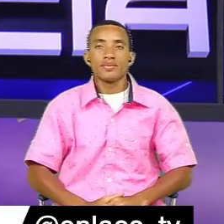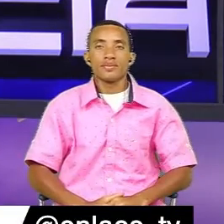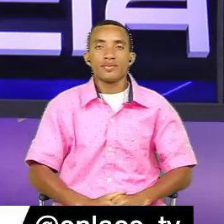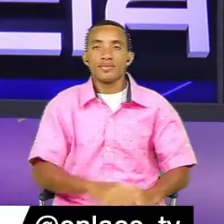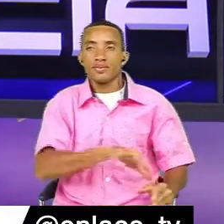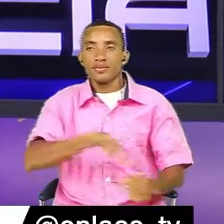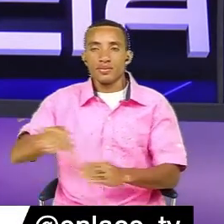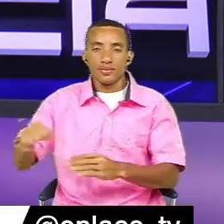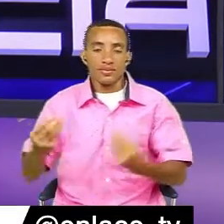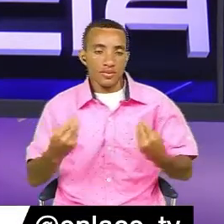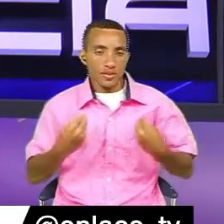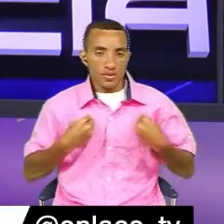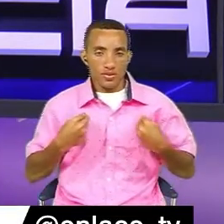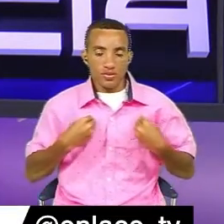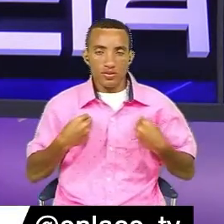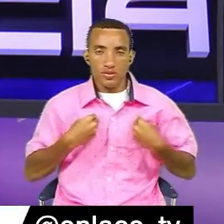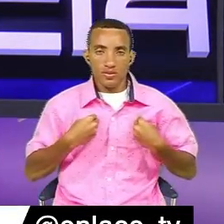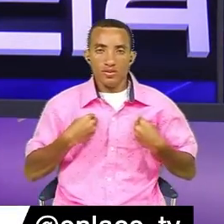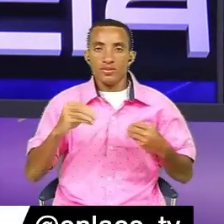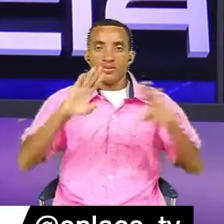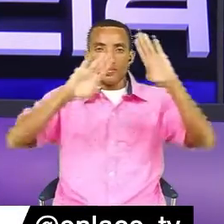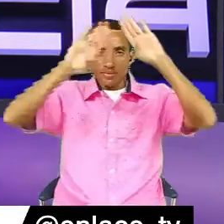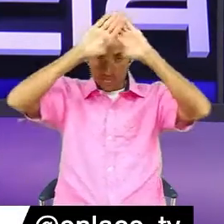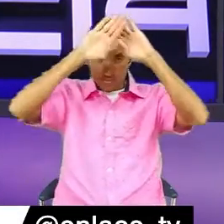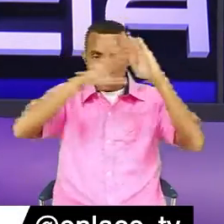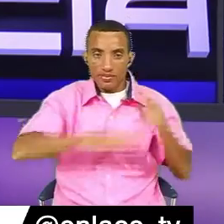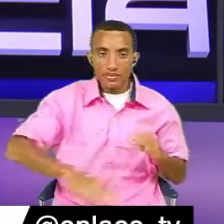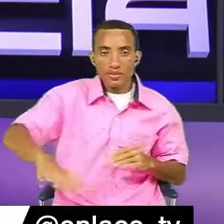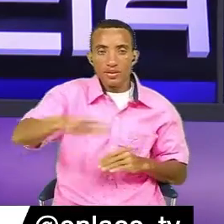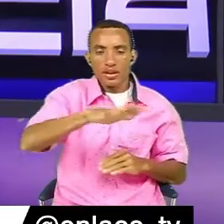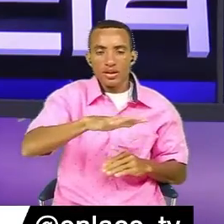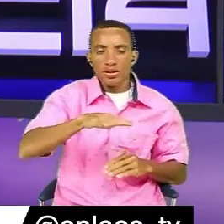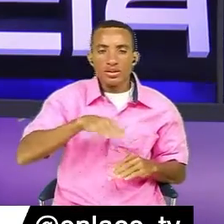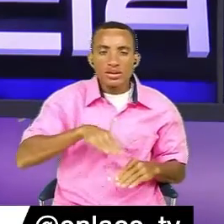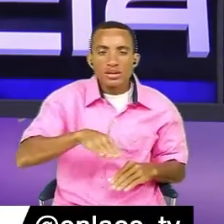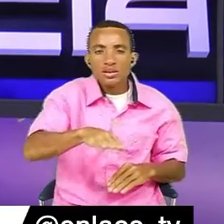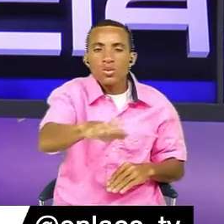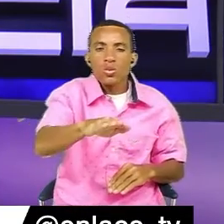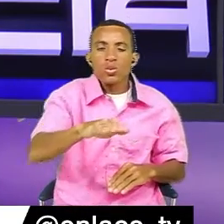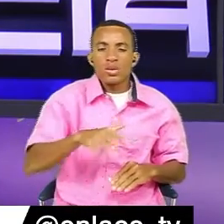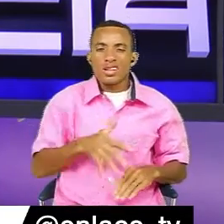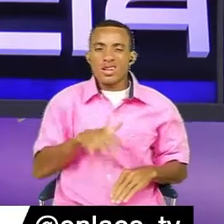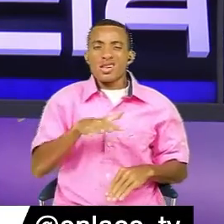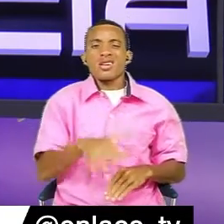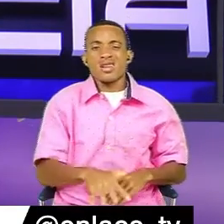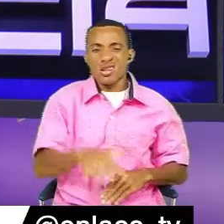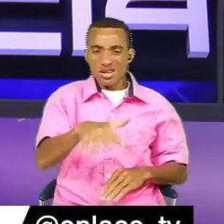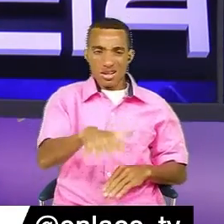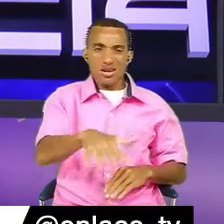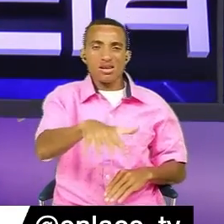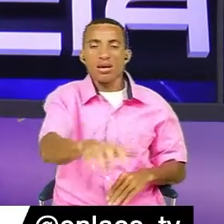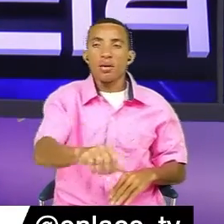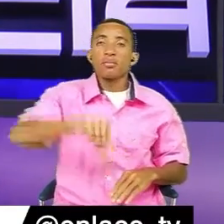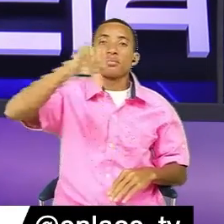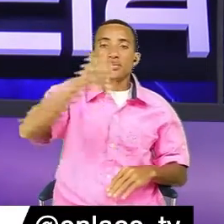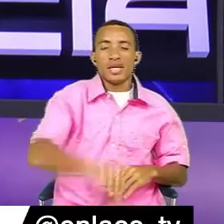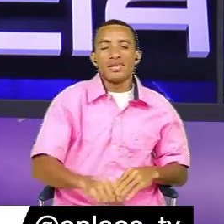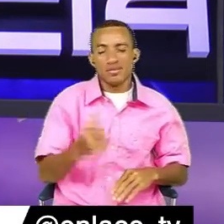del centro afirman que el mal estado de la vía es el causante del incremento de la accidentalidad en el sitio. Solicitan el mejoramiento del